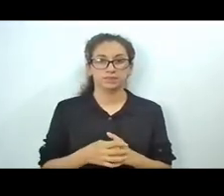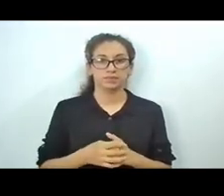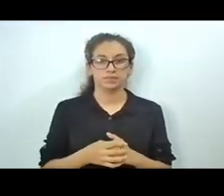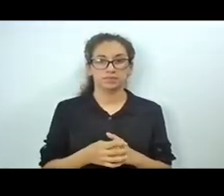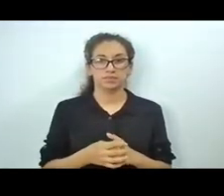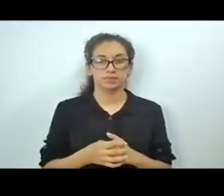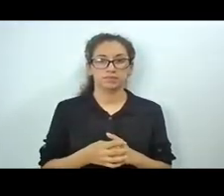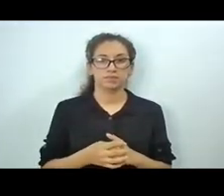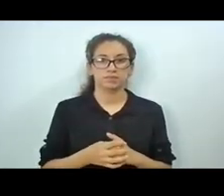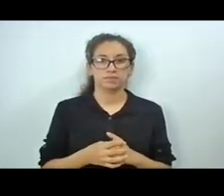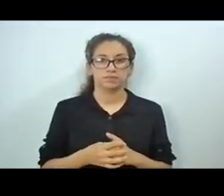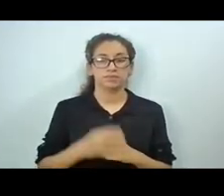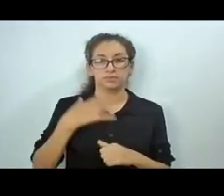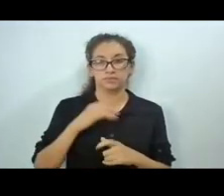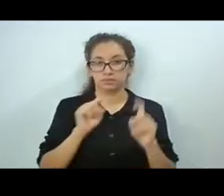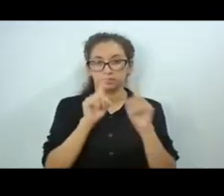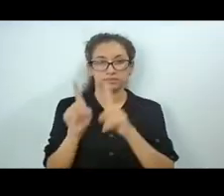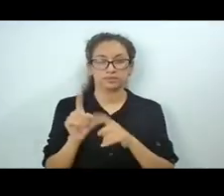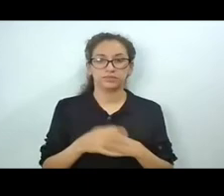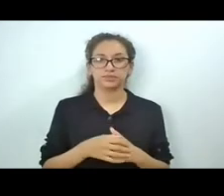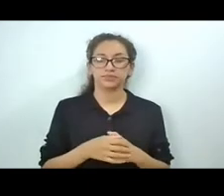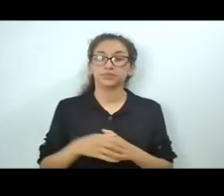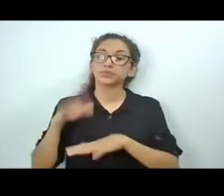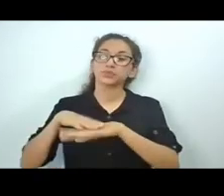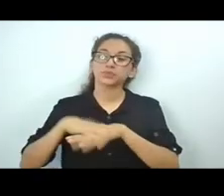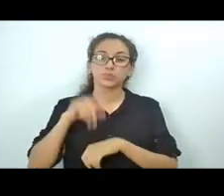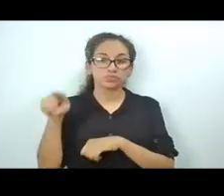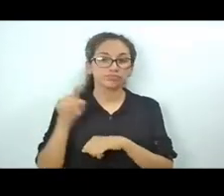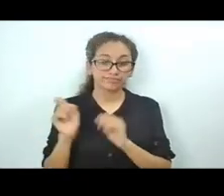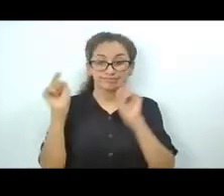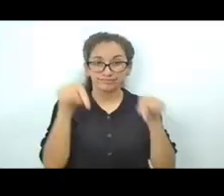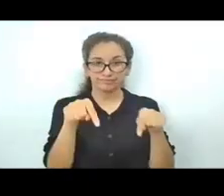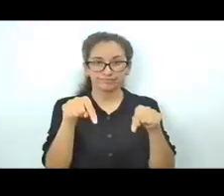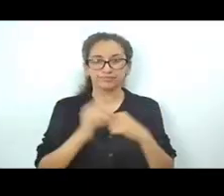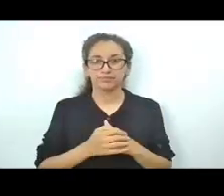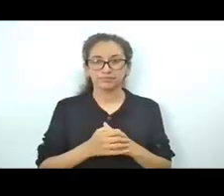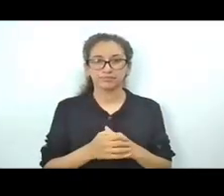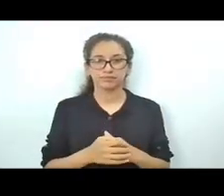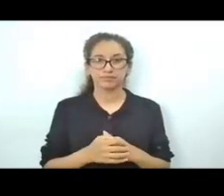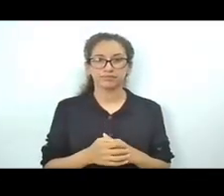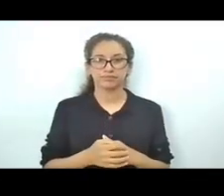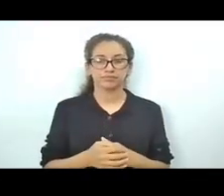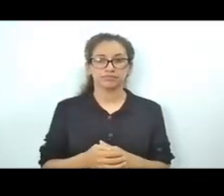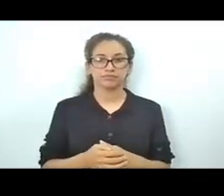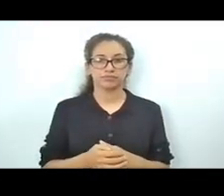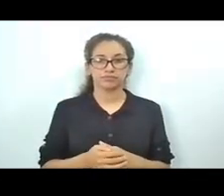al paciente a veces yo le pregunto, ¿no? Le digo, mira, si tú estás ahí y en eso